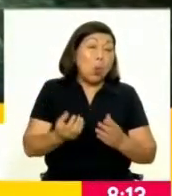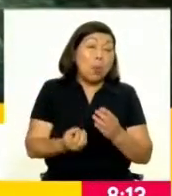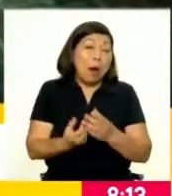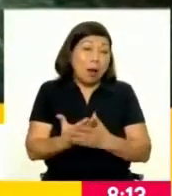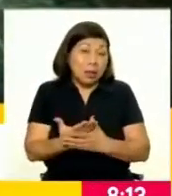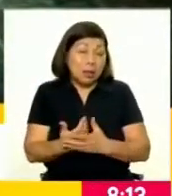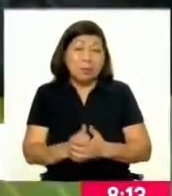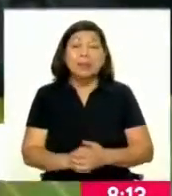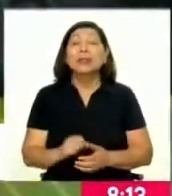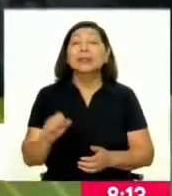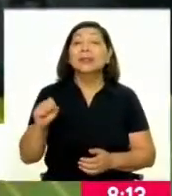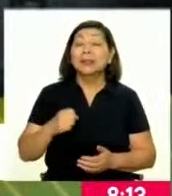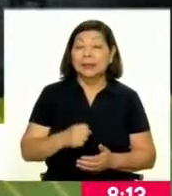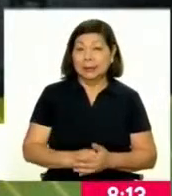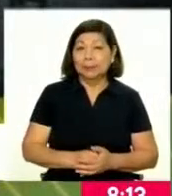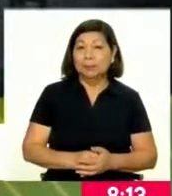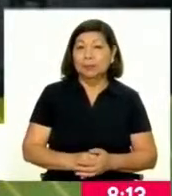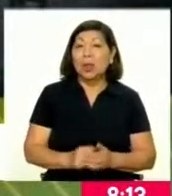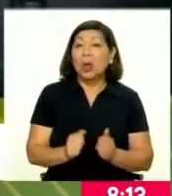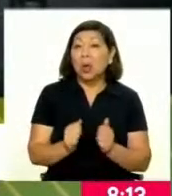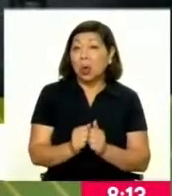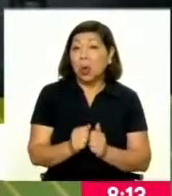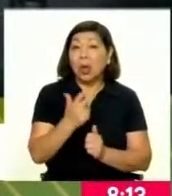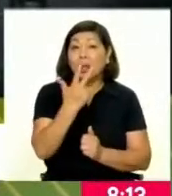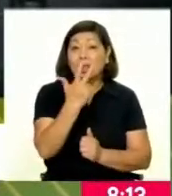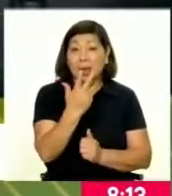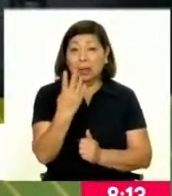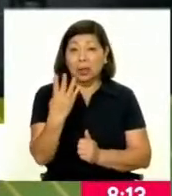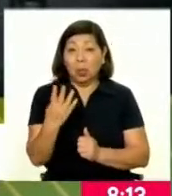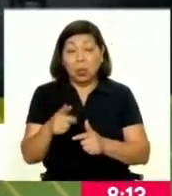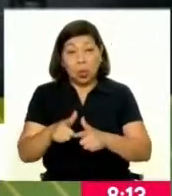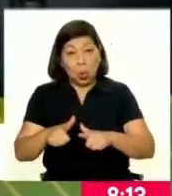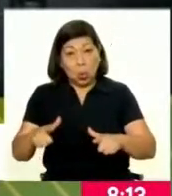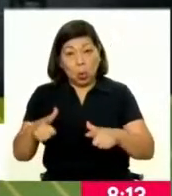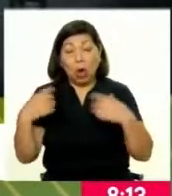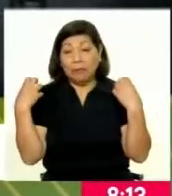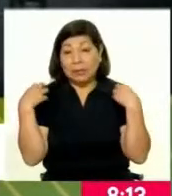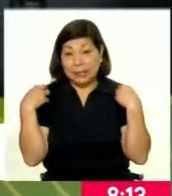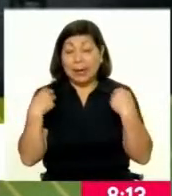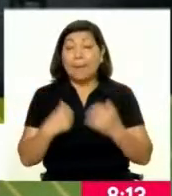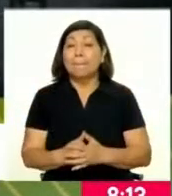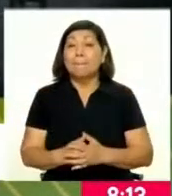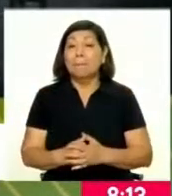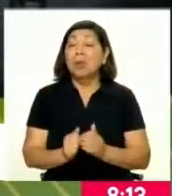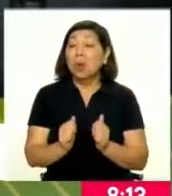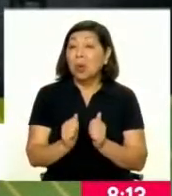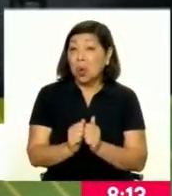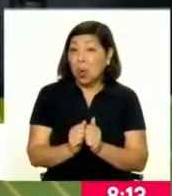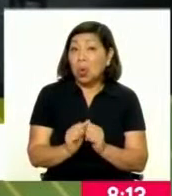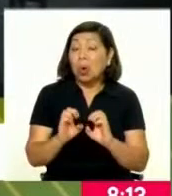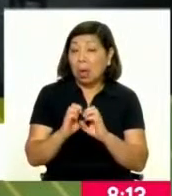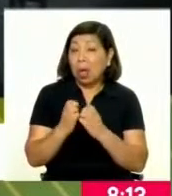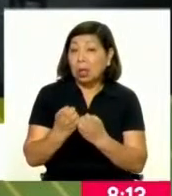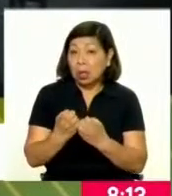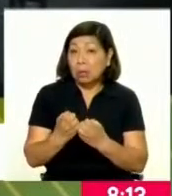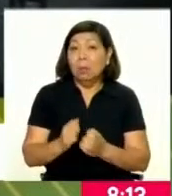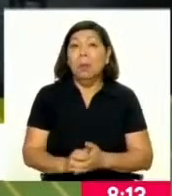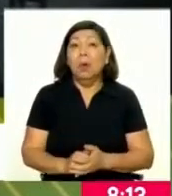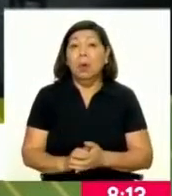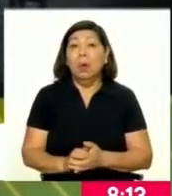Arequipa? Así es. Nosotros contamos con 34 sedes a nivel nacional, ¿no? Y contamos con un equipo de